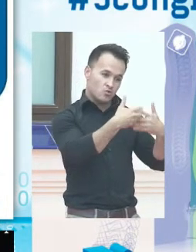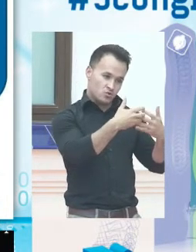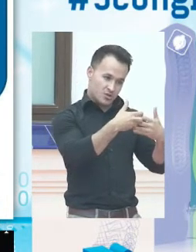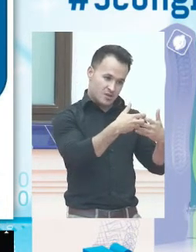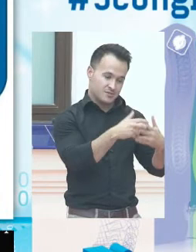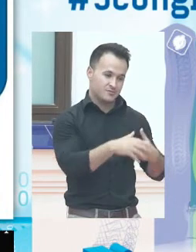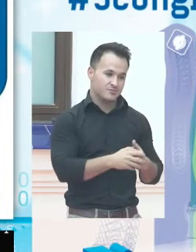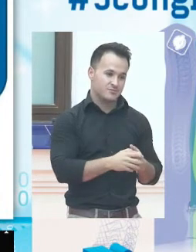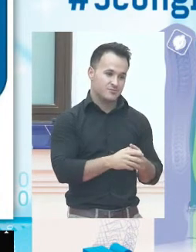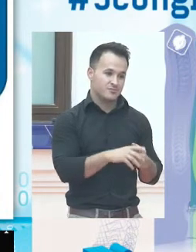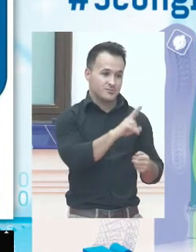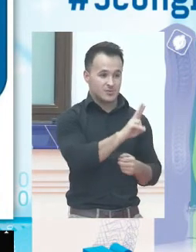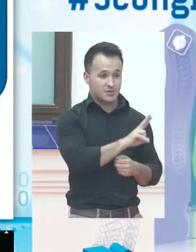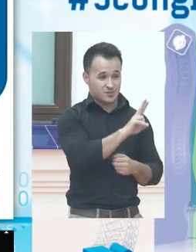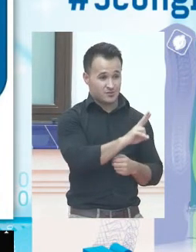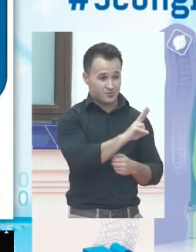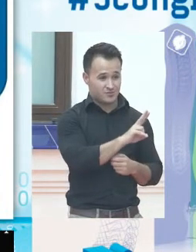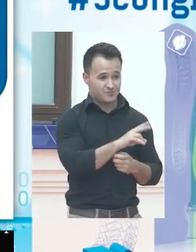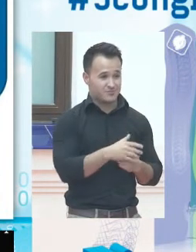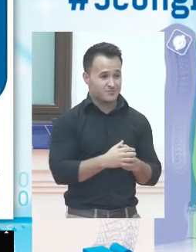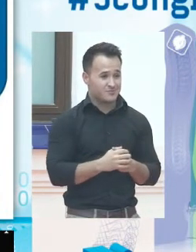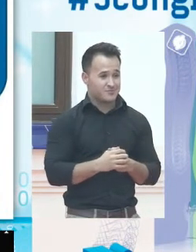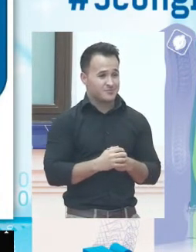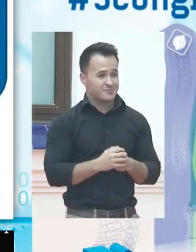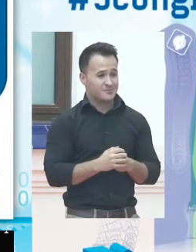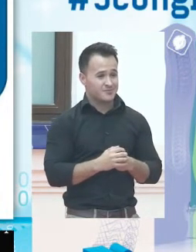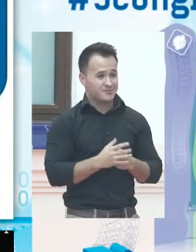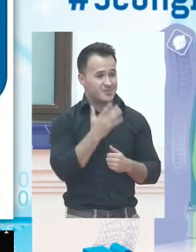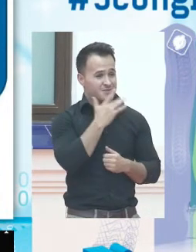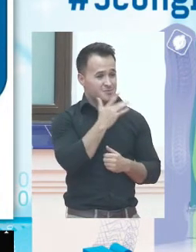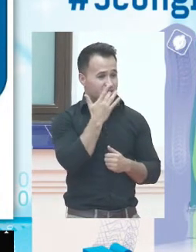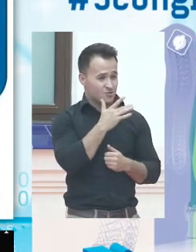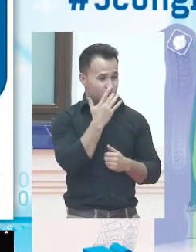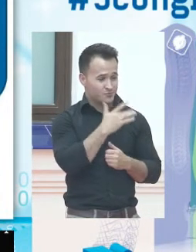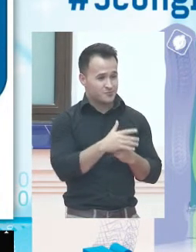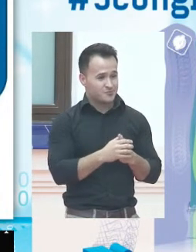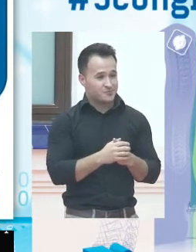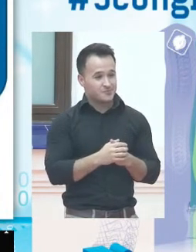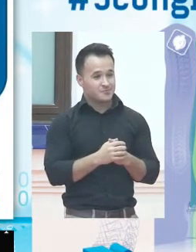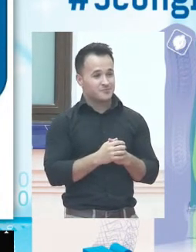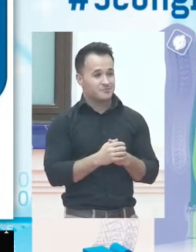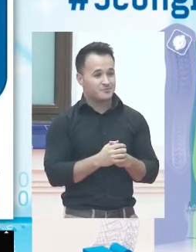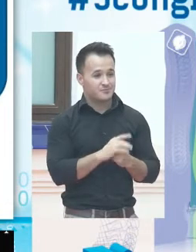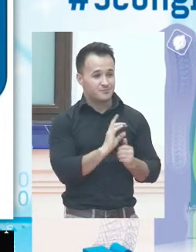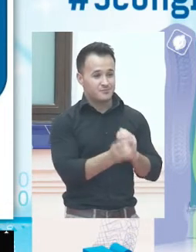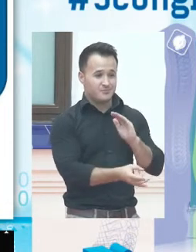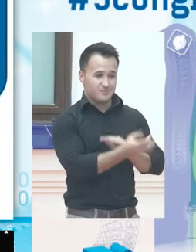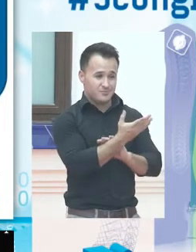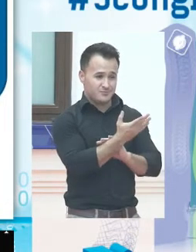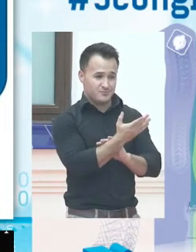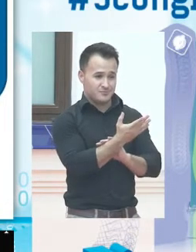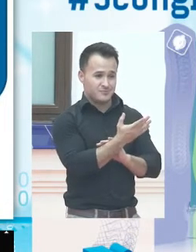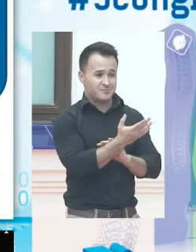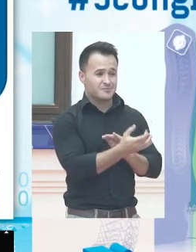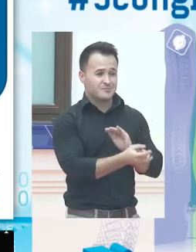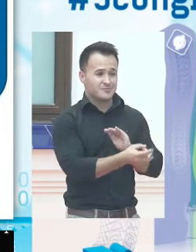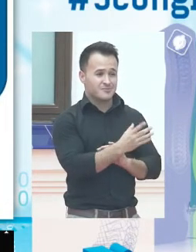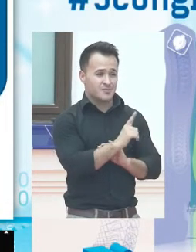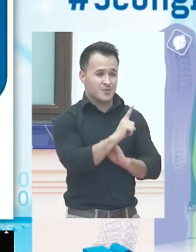en amarillo, mi querido jefe y director general, Thierry Breton, pero el primero es Leo Apotheker, el hombre que creó SAP. El hombre que creó